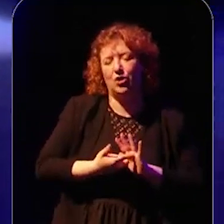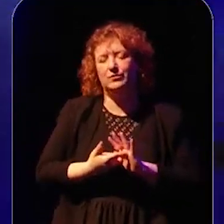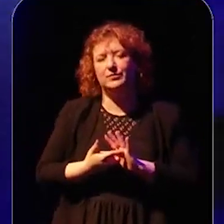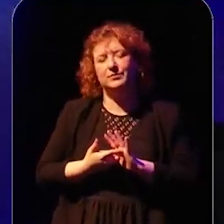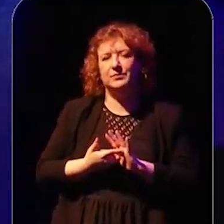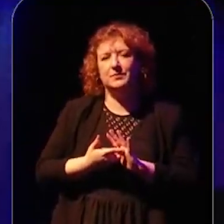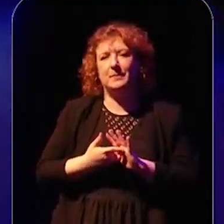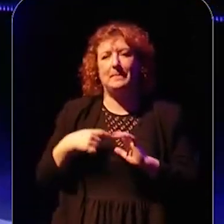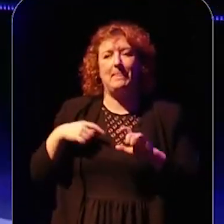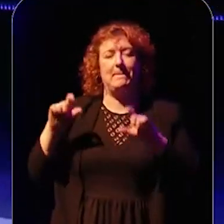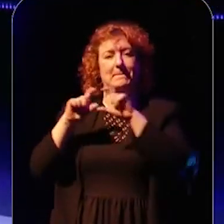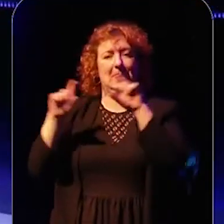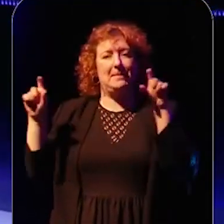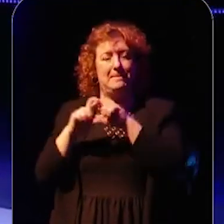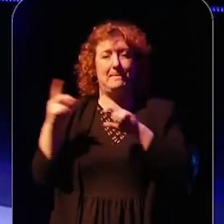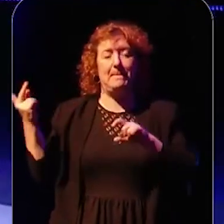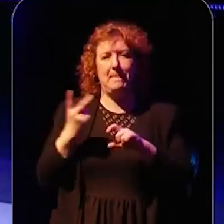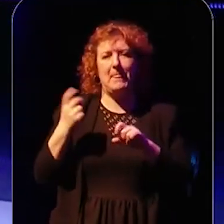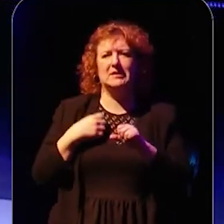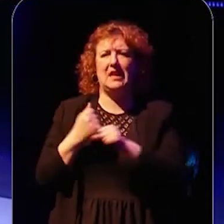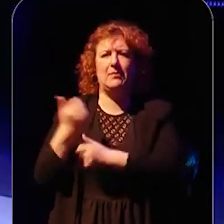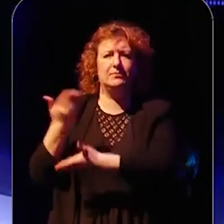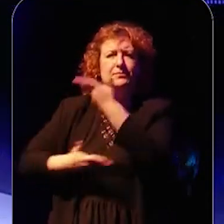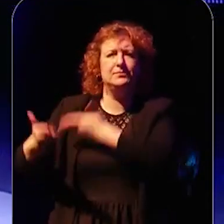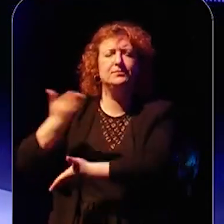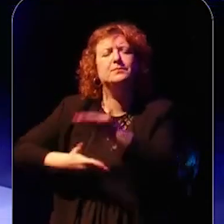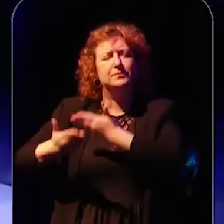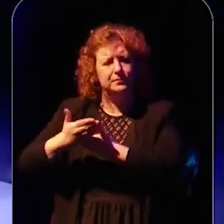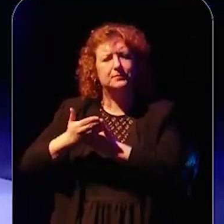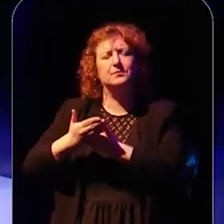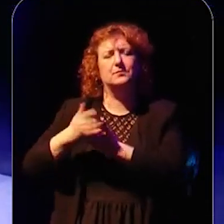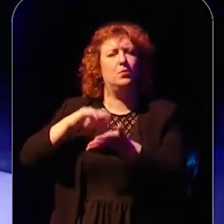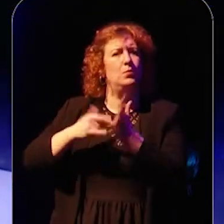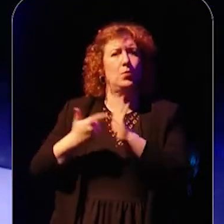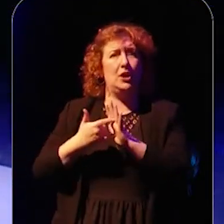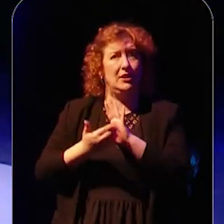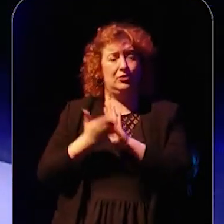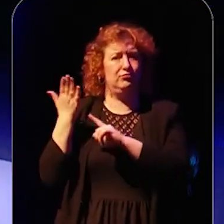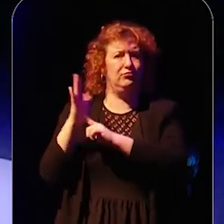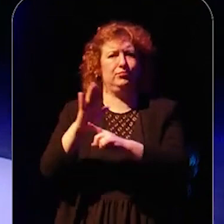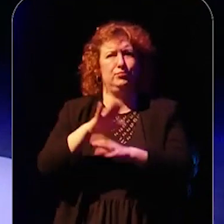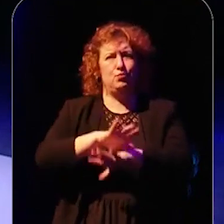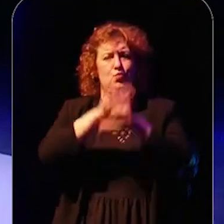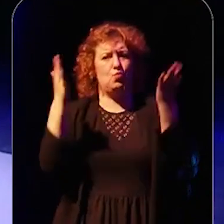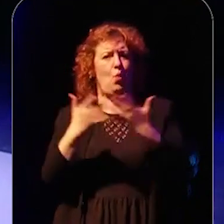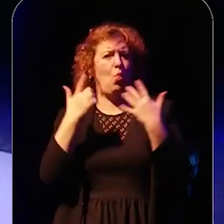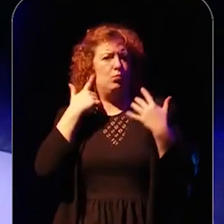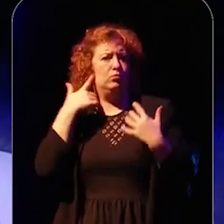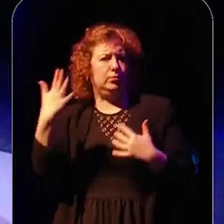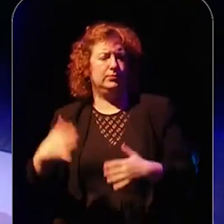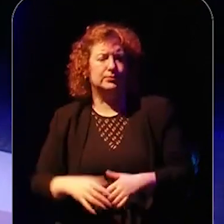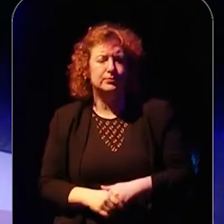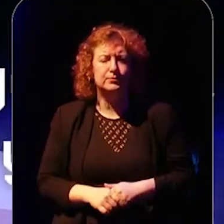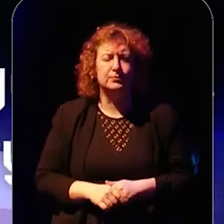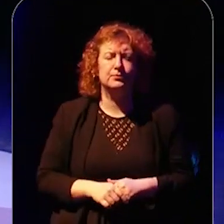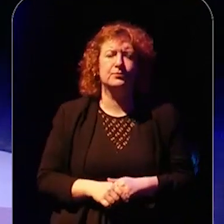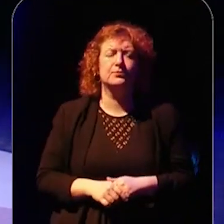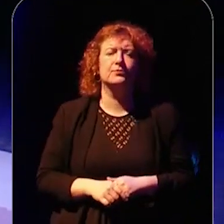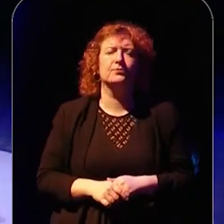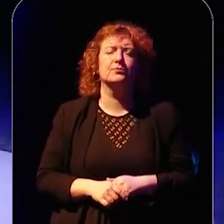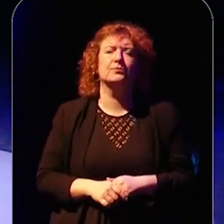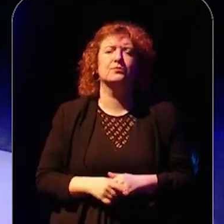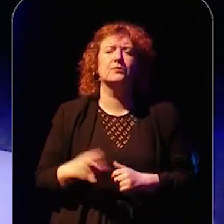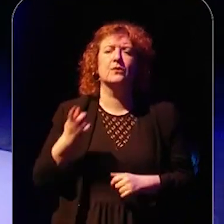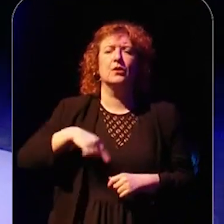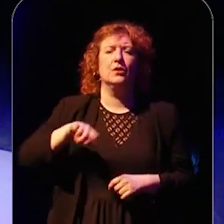cómo dos empresas, Oboria y Saco, trabajan juntas para hacer proyectos únicos en el mundo. Antes de empezar, obviamente, queremos dar